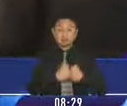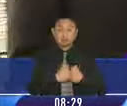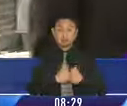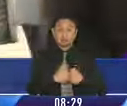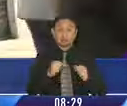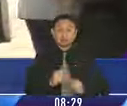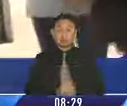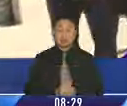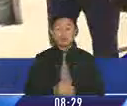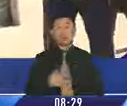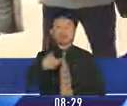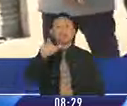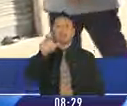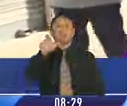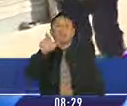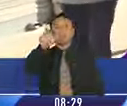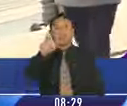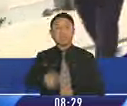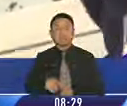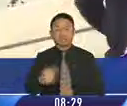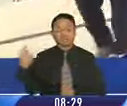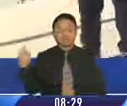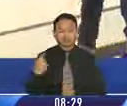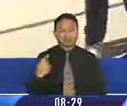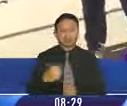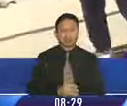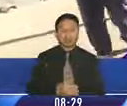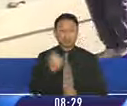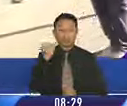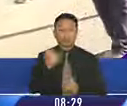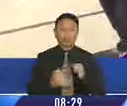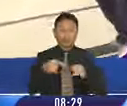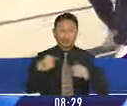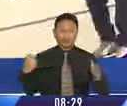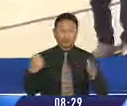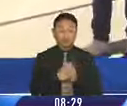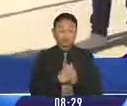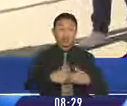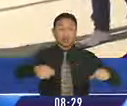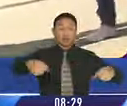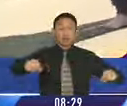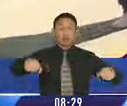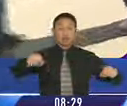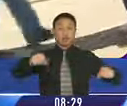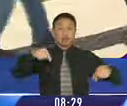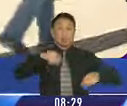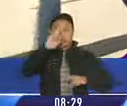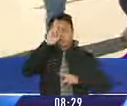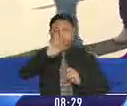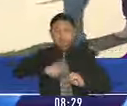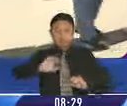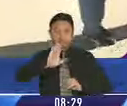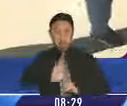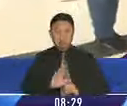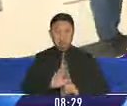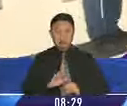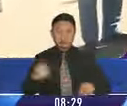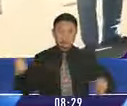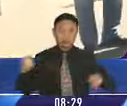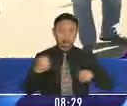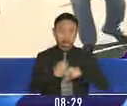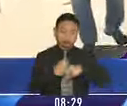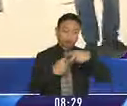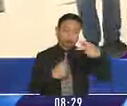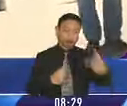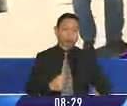con personas heridas. El último salió una persona, el motociclista, que no cumplió la disposición de parar, fue